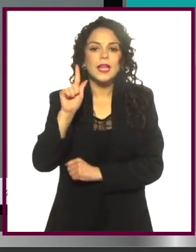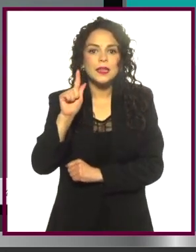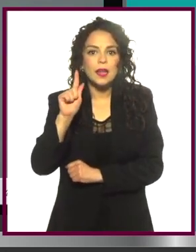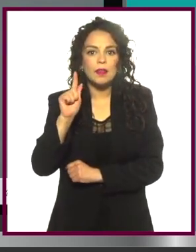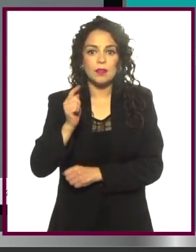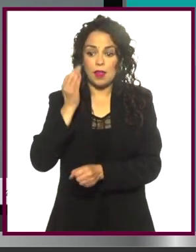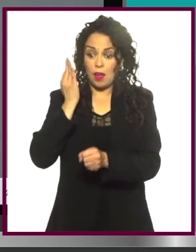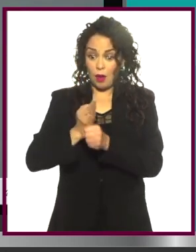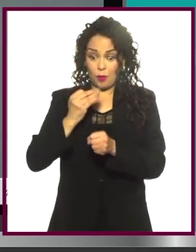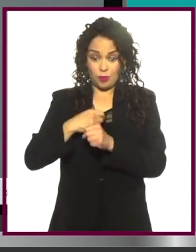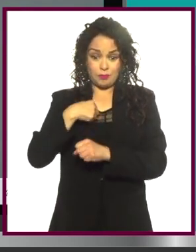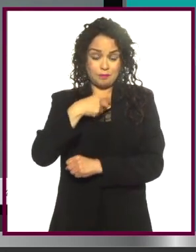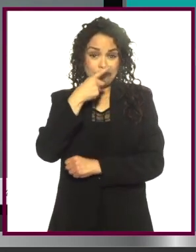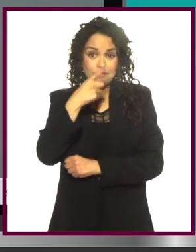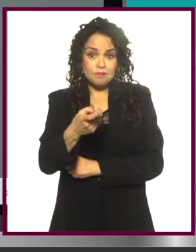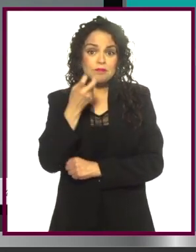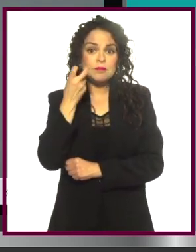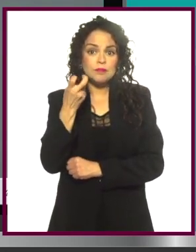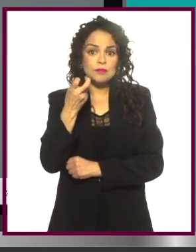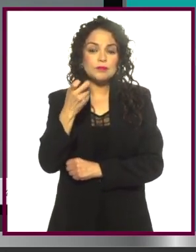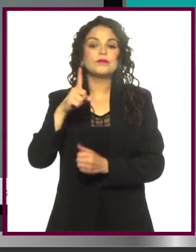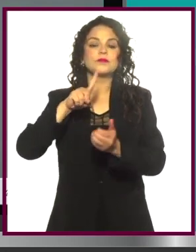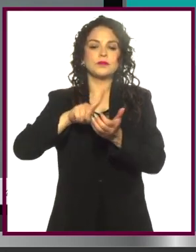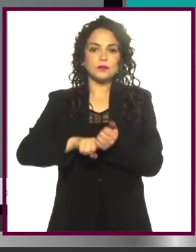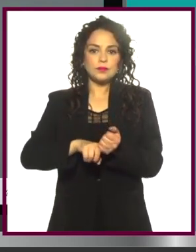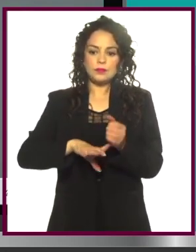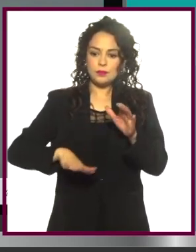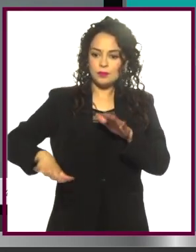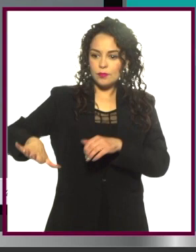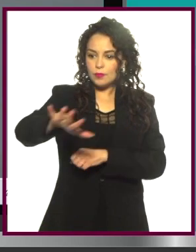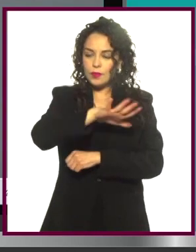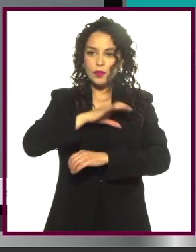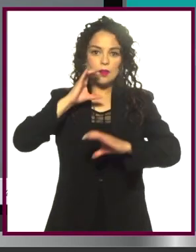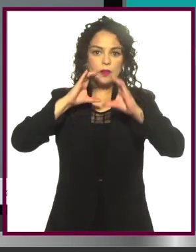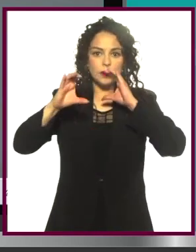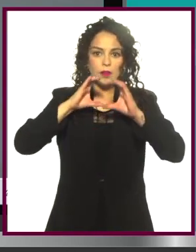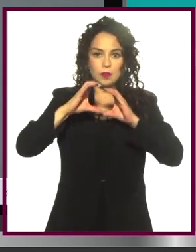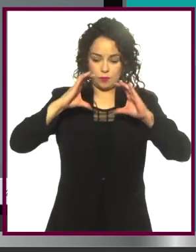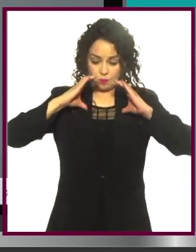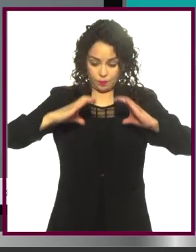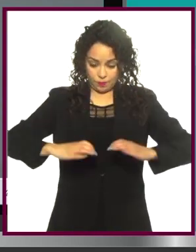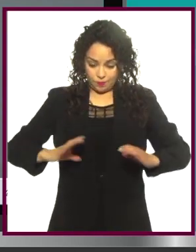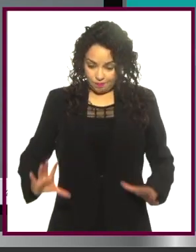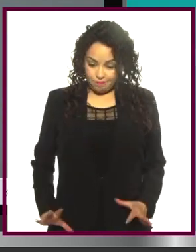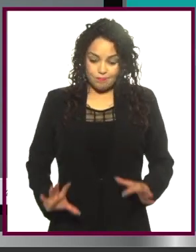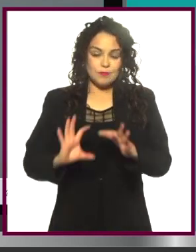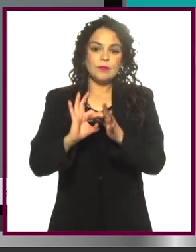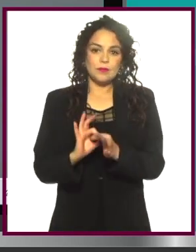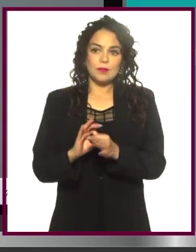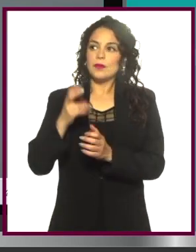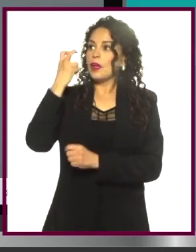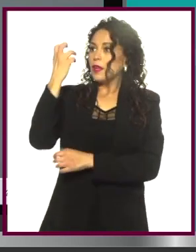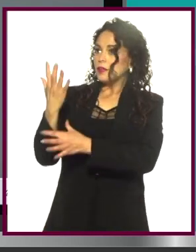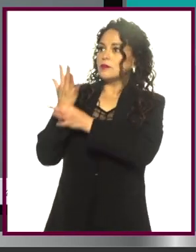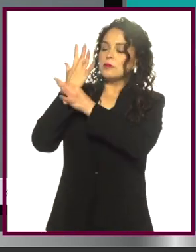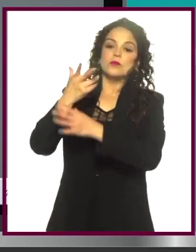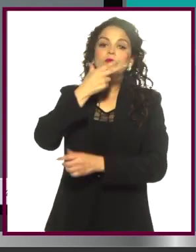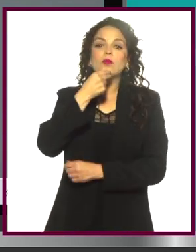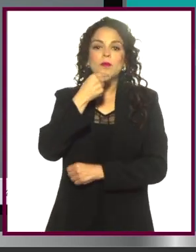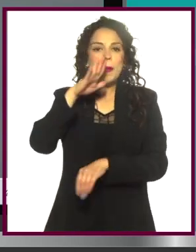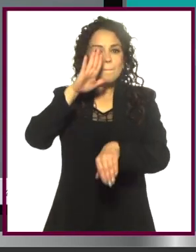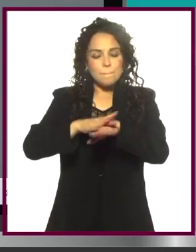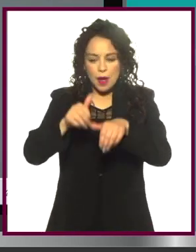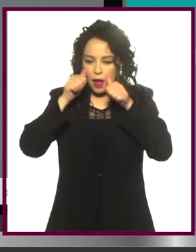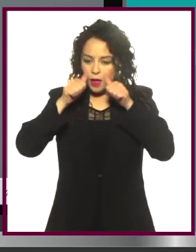y justamente con lo que estamos diciendo que los medios son una extensión de nuestro cuerpo, pues McLuhan